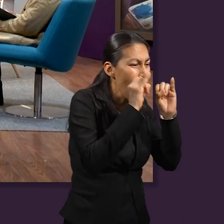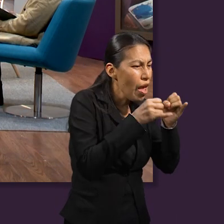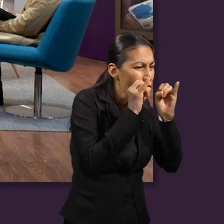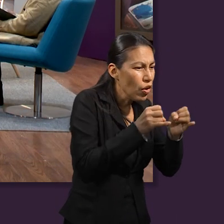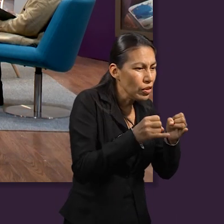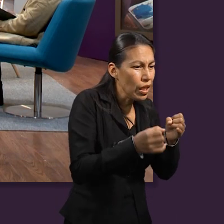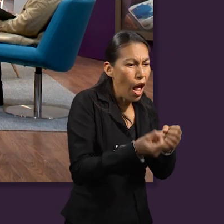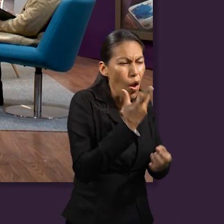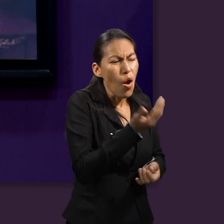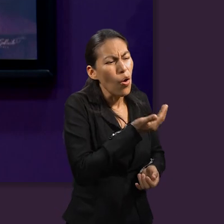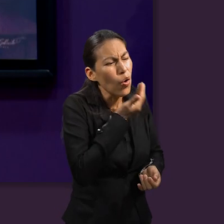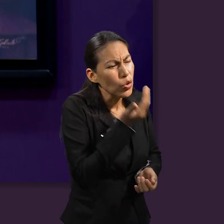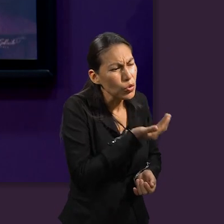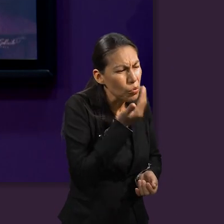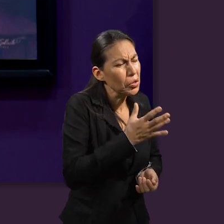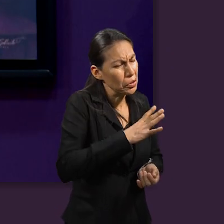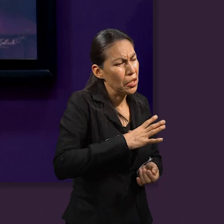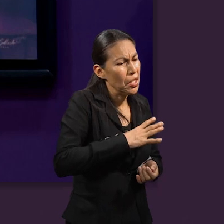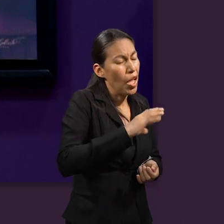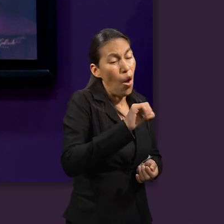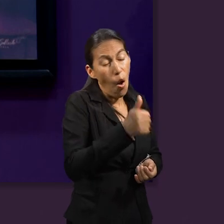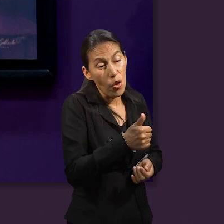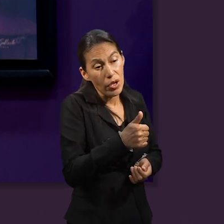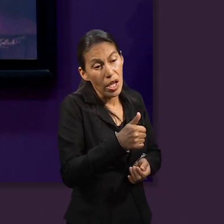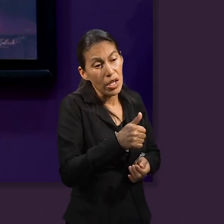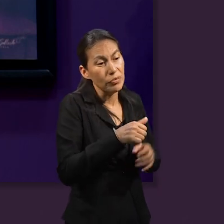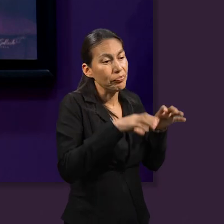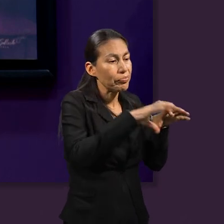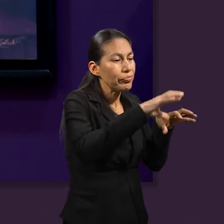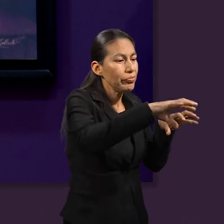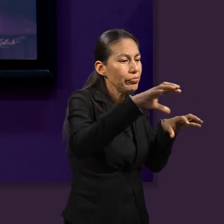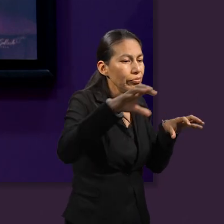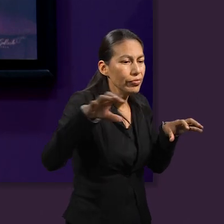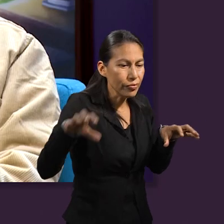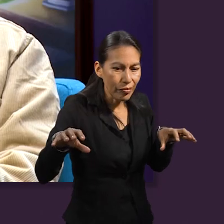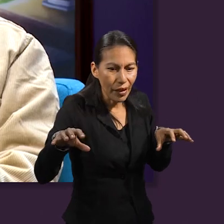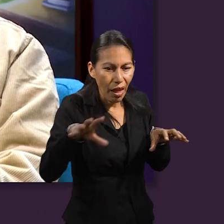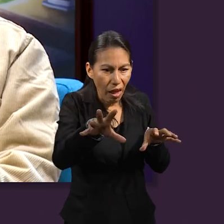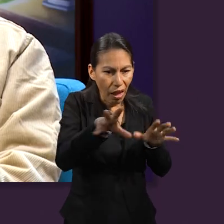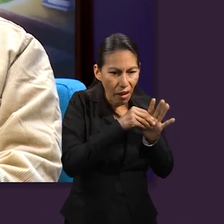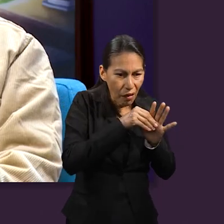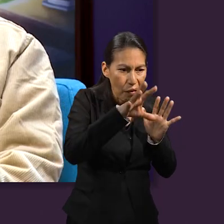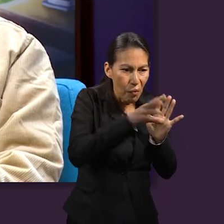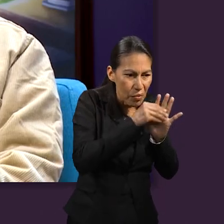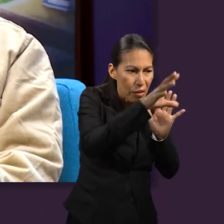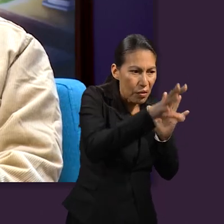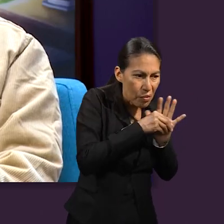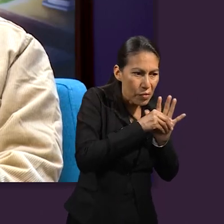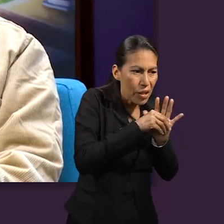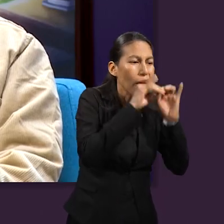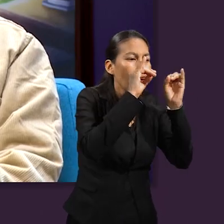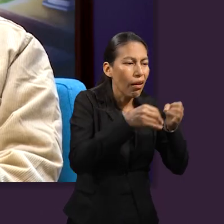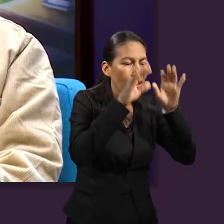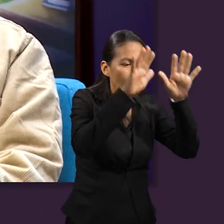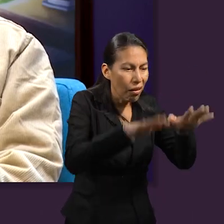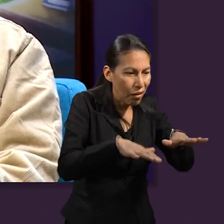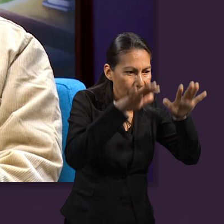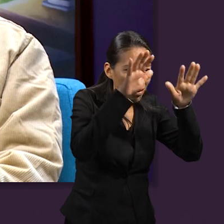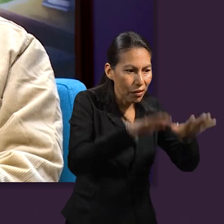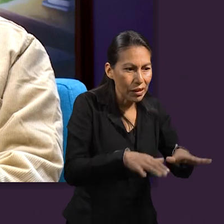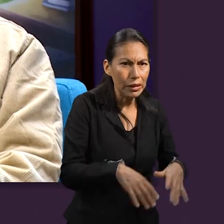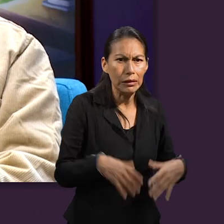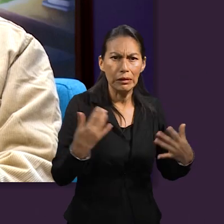les traían y otras las adquirieron claro mezclarse con los pueblos por supuesto y vemos que cosas como esa que